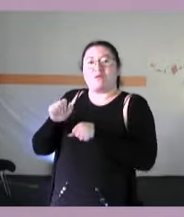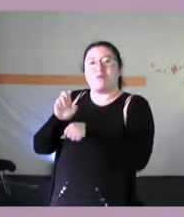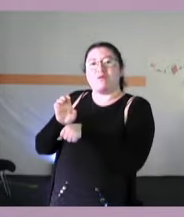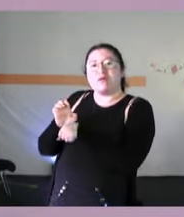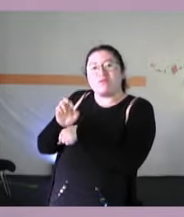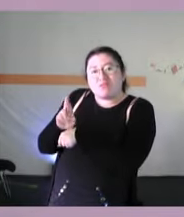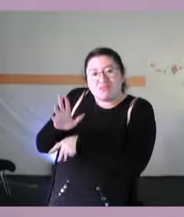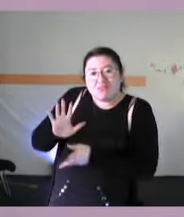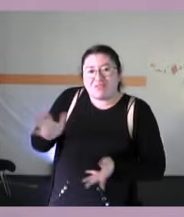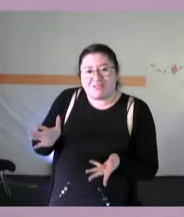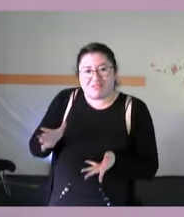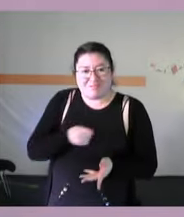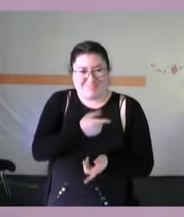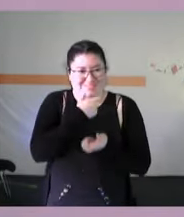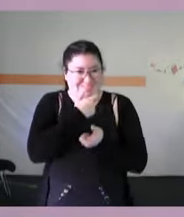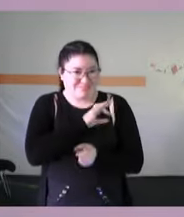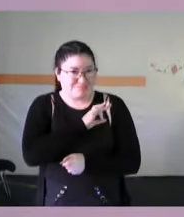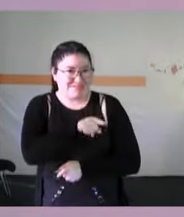Acepto risas.